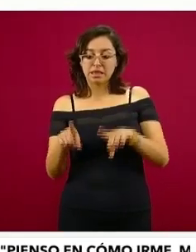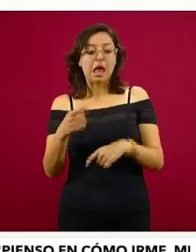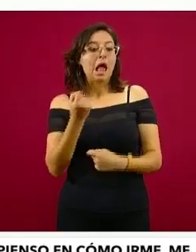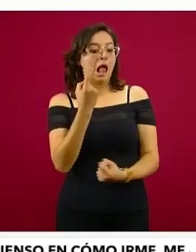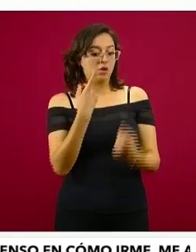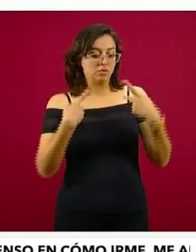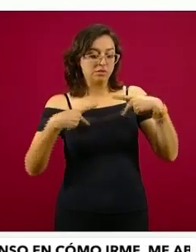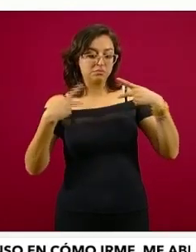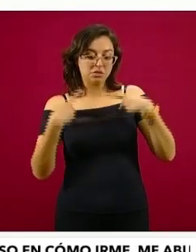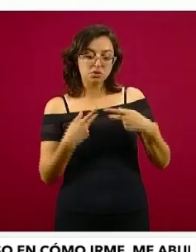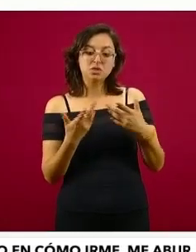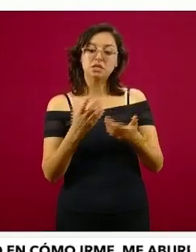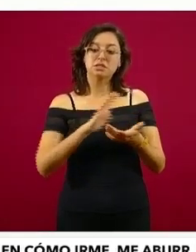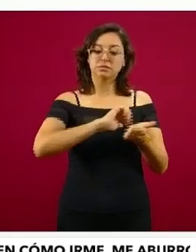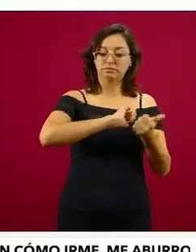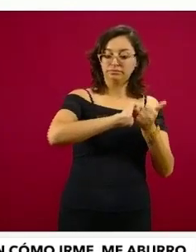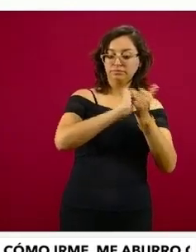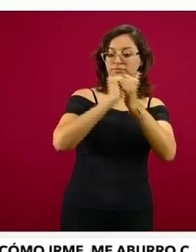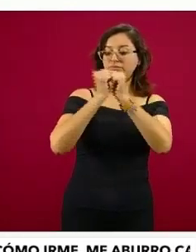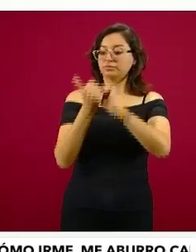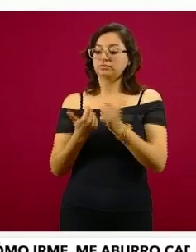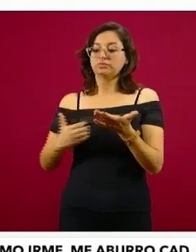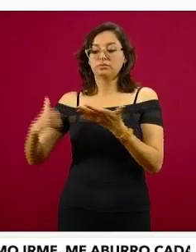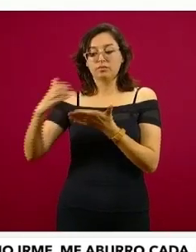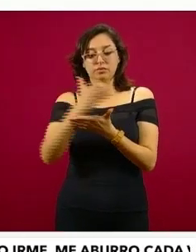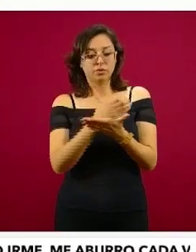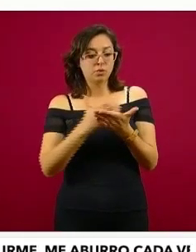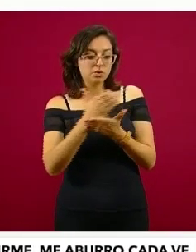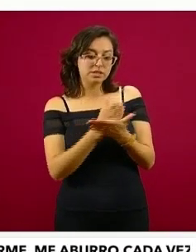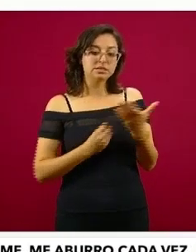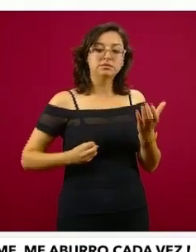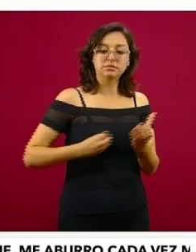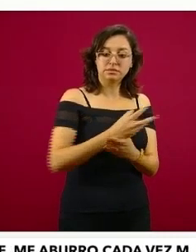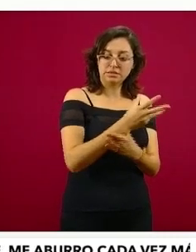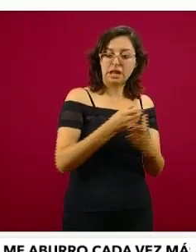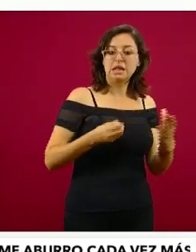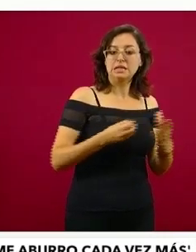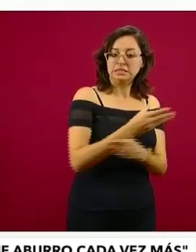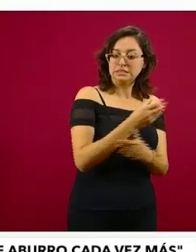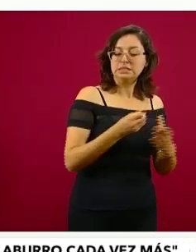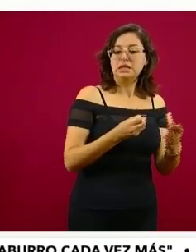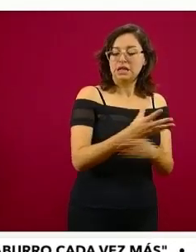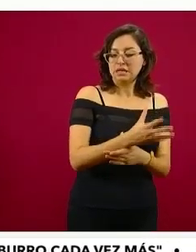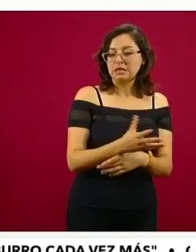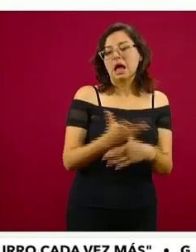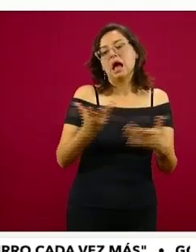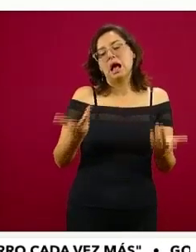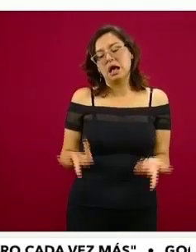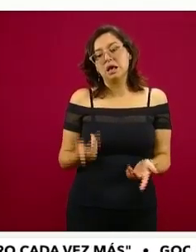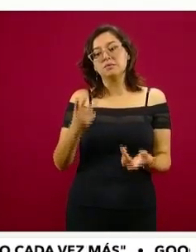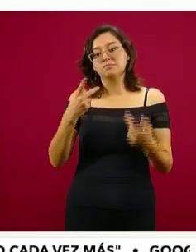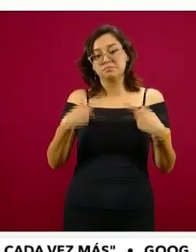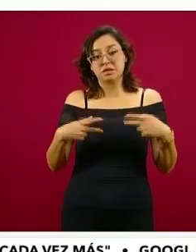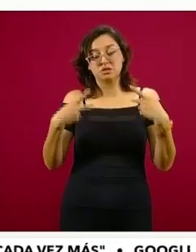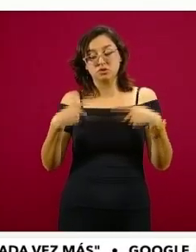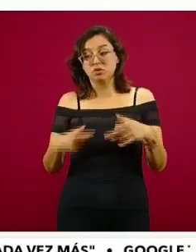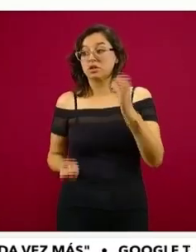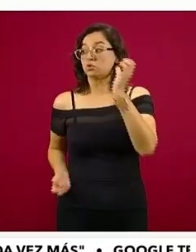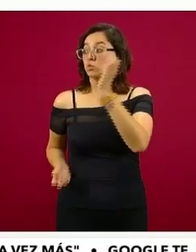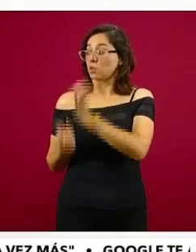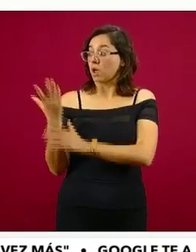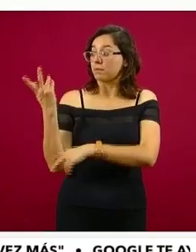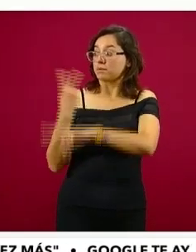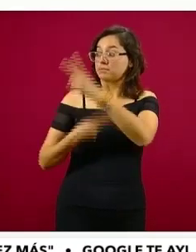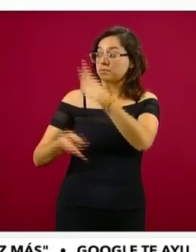se estén dando, es decir, las personas que dejen de ocupar esas camas, pero más importante, las personas nuevas que llegarán con una